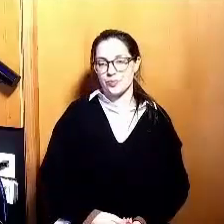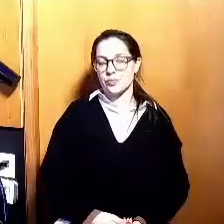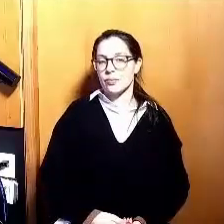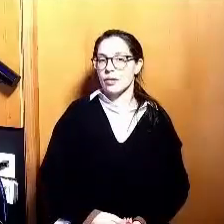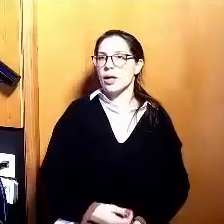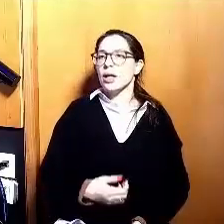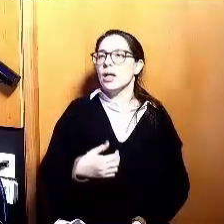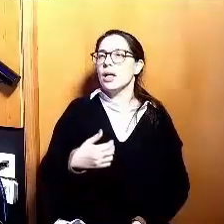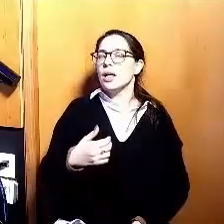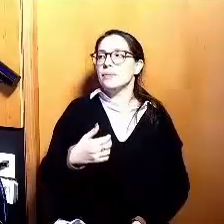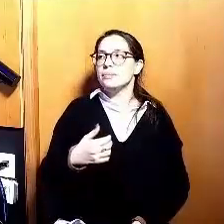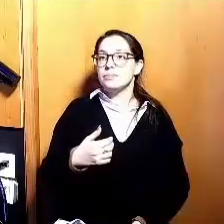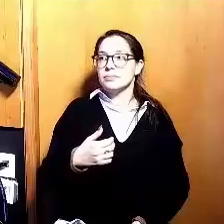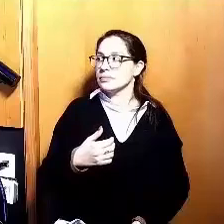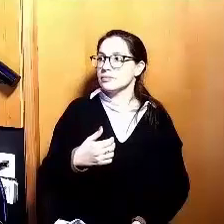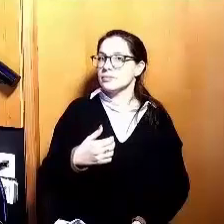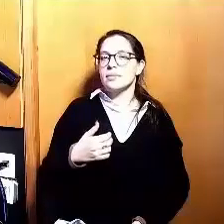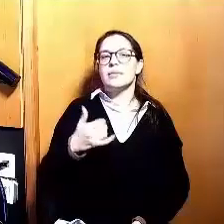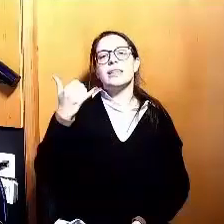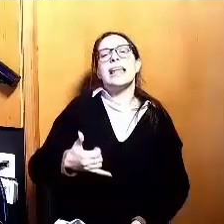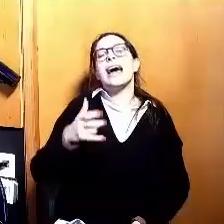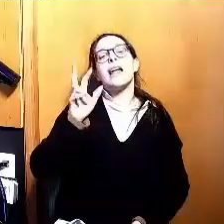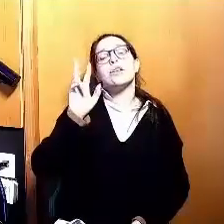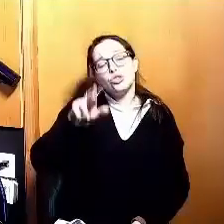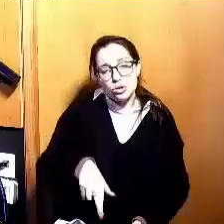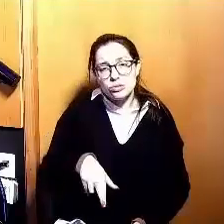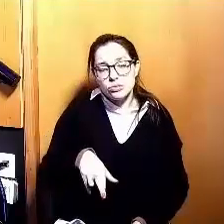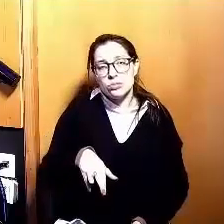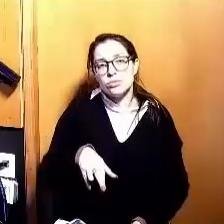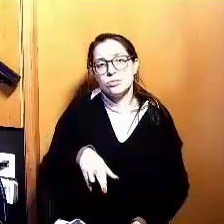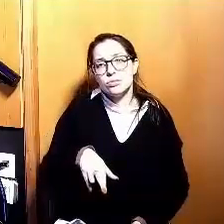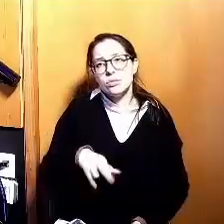Yo creo que Sara ahí tiene razón en que hay